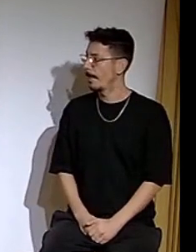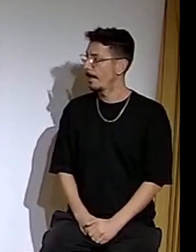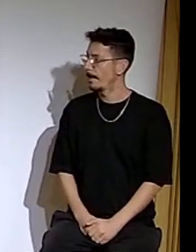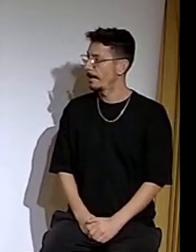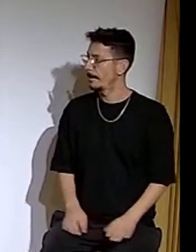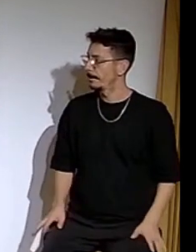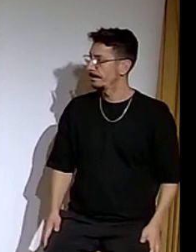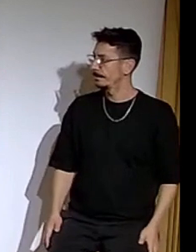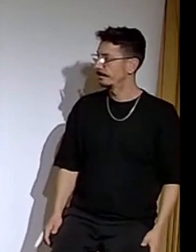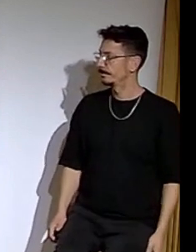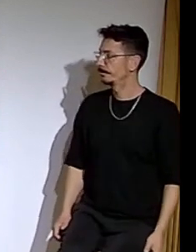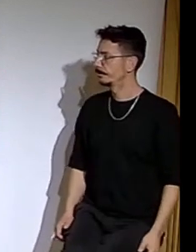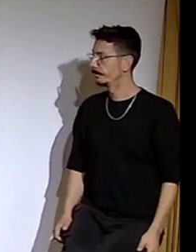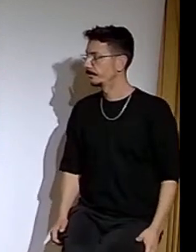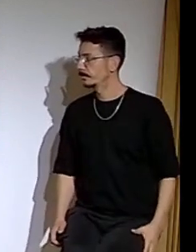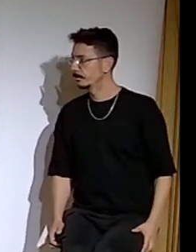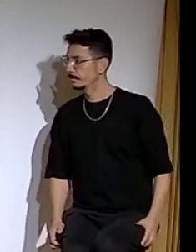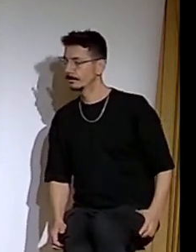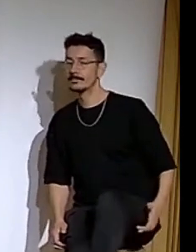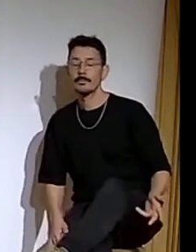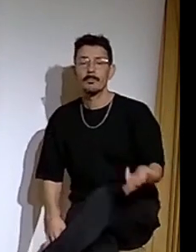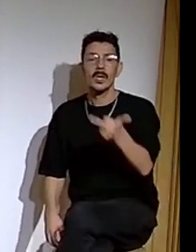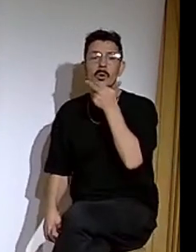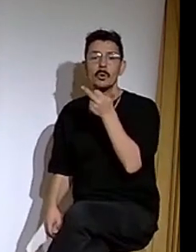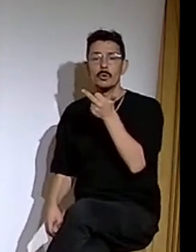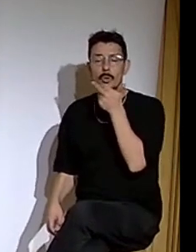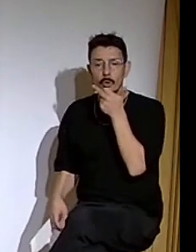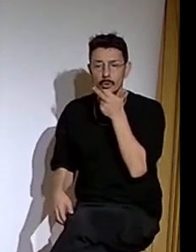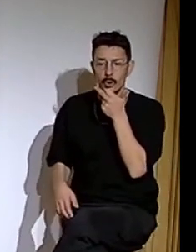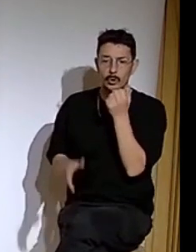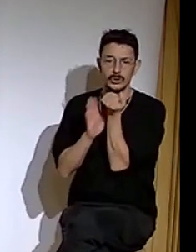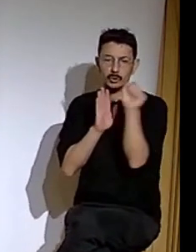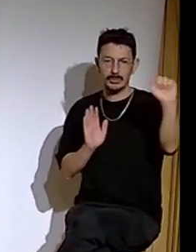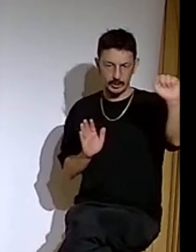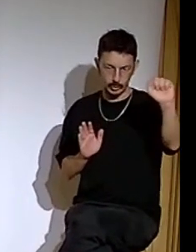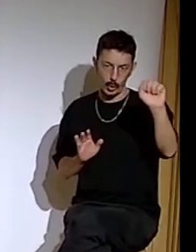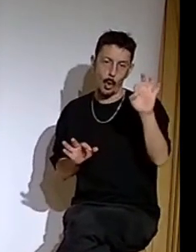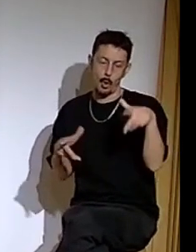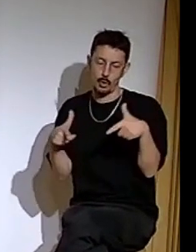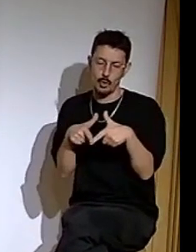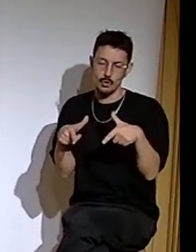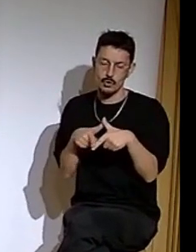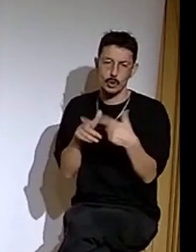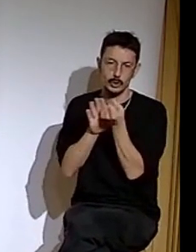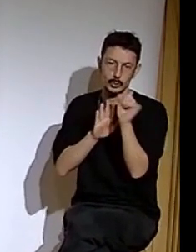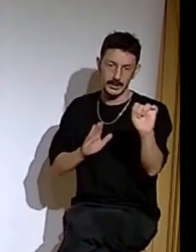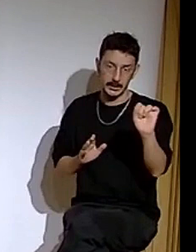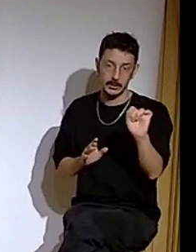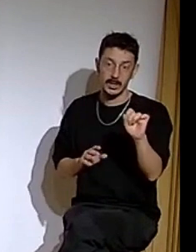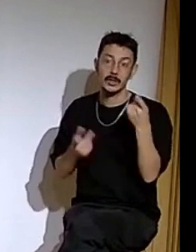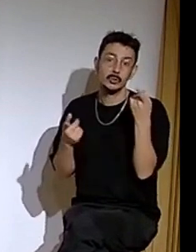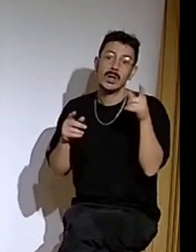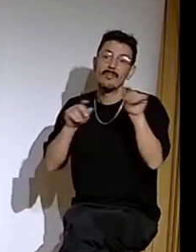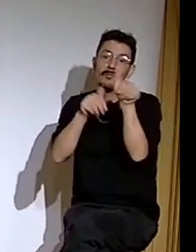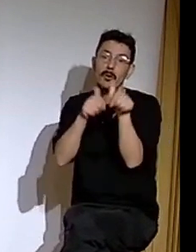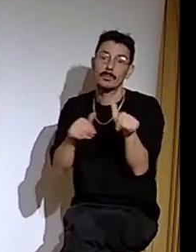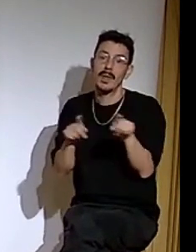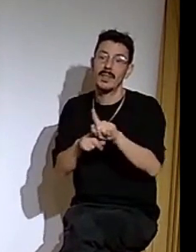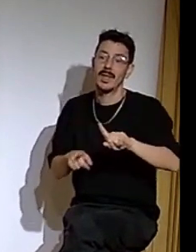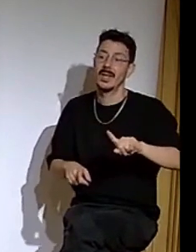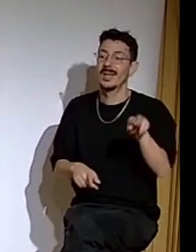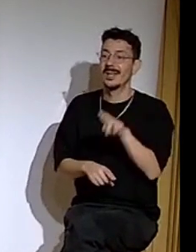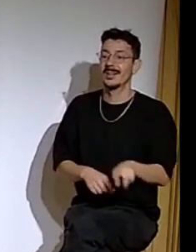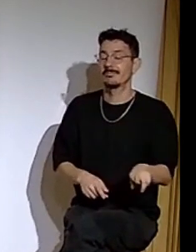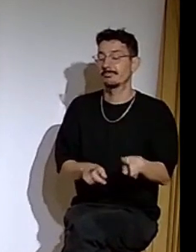bien el insumiso supone una forma de reapropiación cultural y